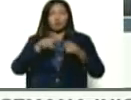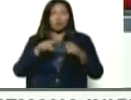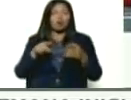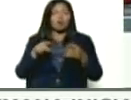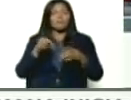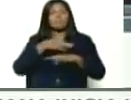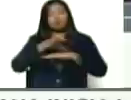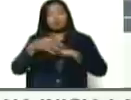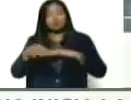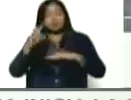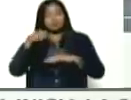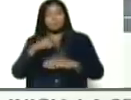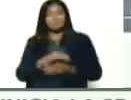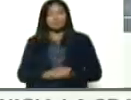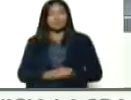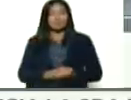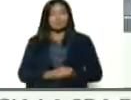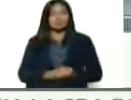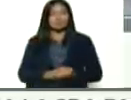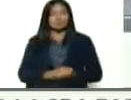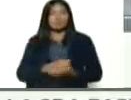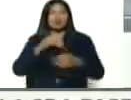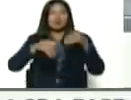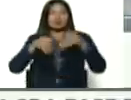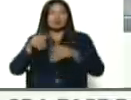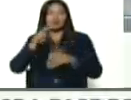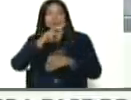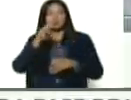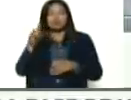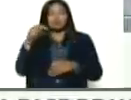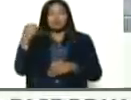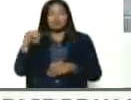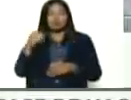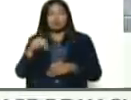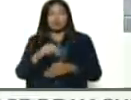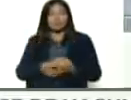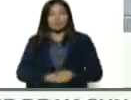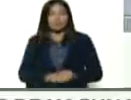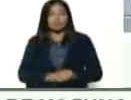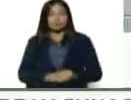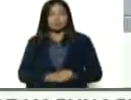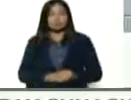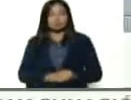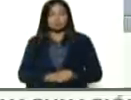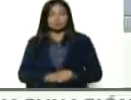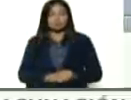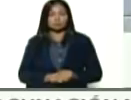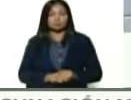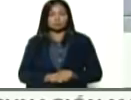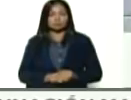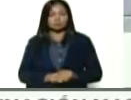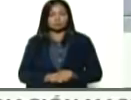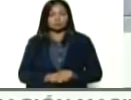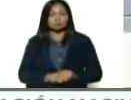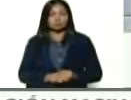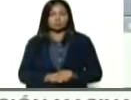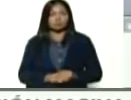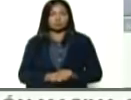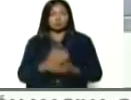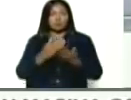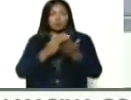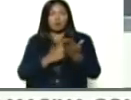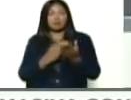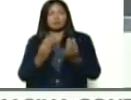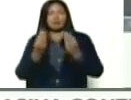consejos municipales de las mega elecciones del 21 de noviembre hubo un preacuerdo una